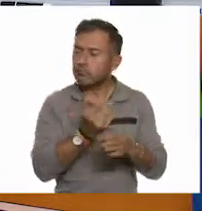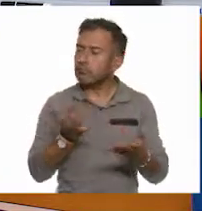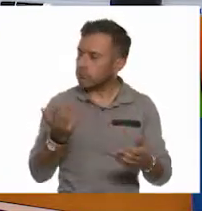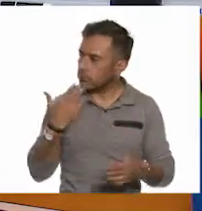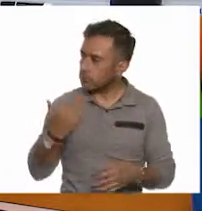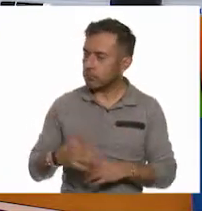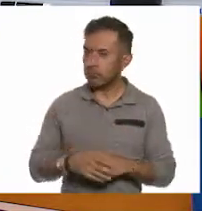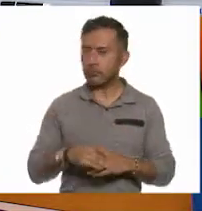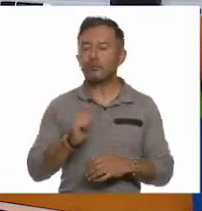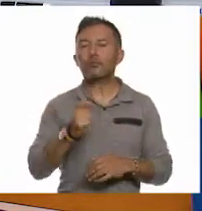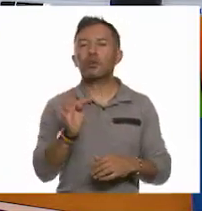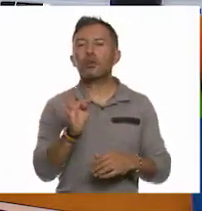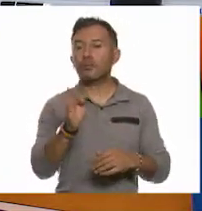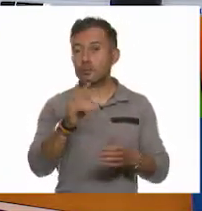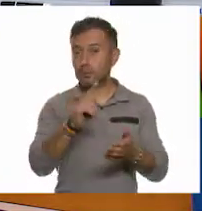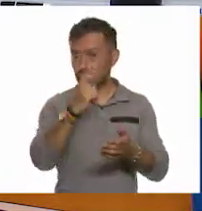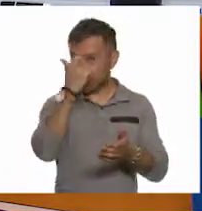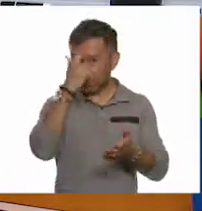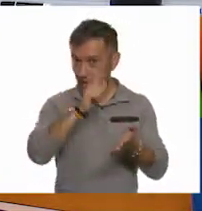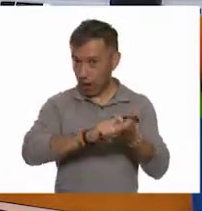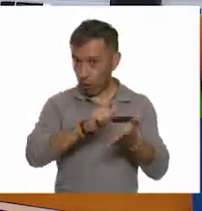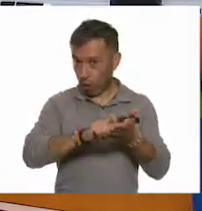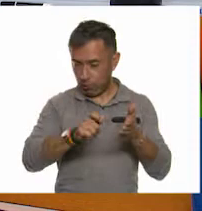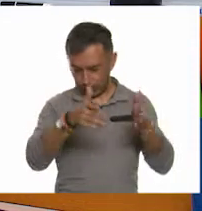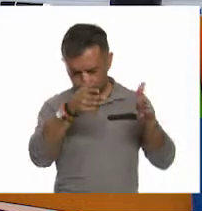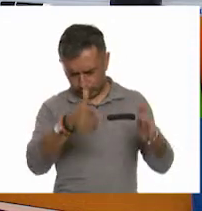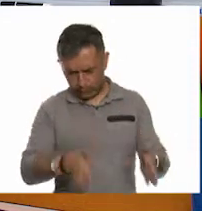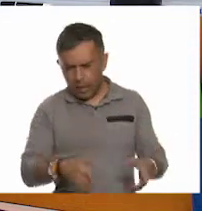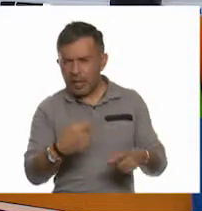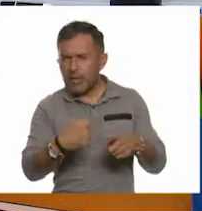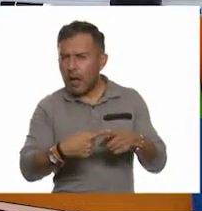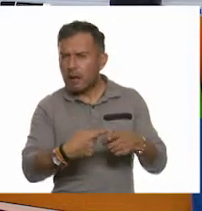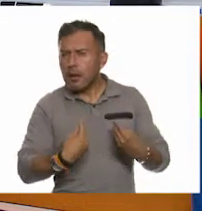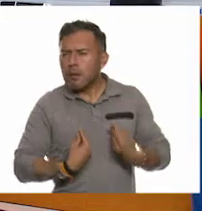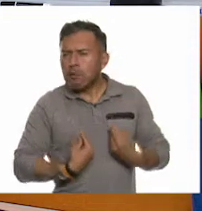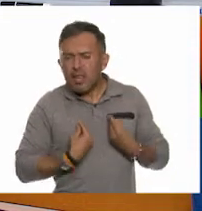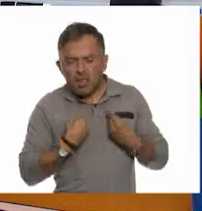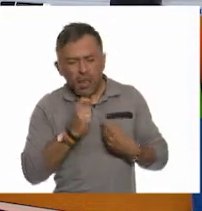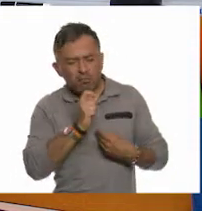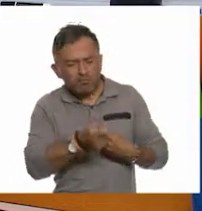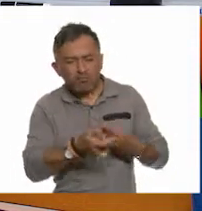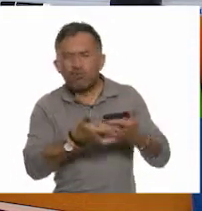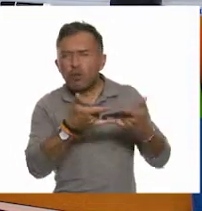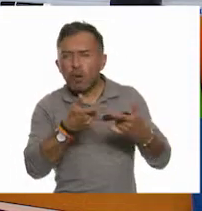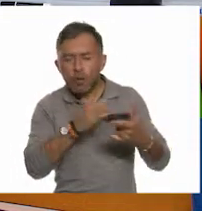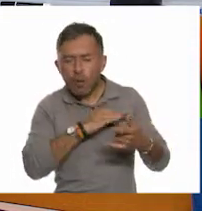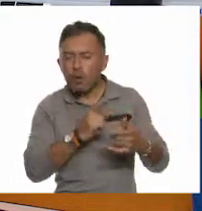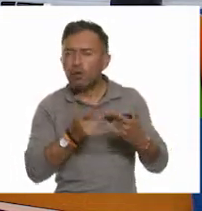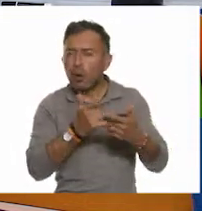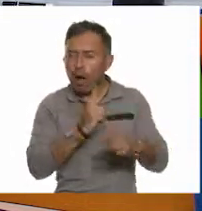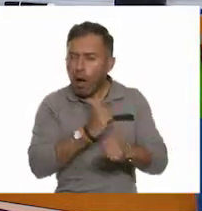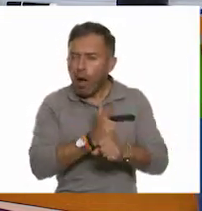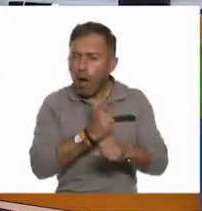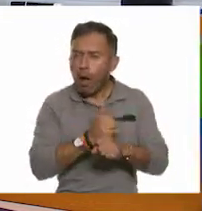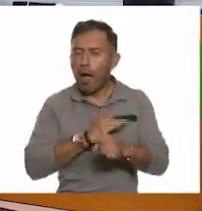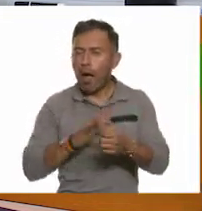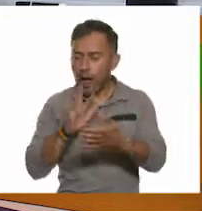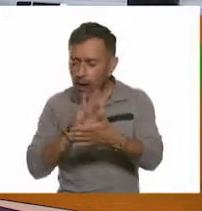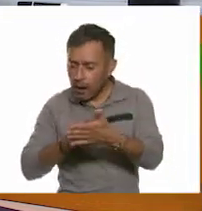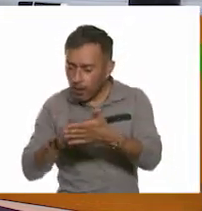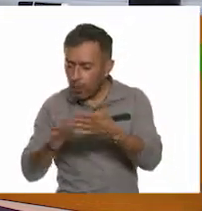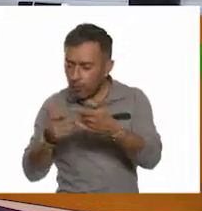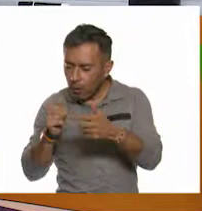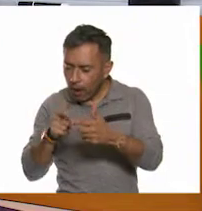acerca de la vida de los autores, descubres nuevos elementos para entender el cuento, la historia, la lectura